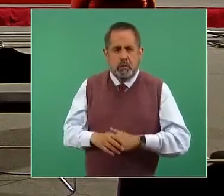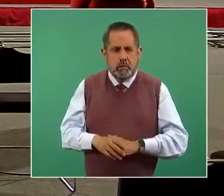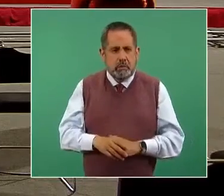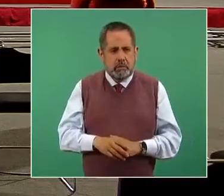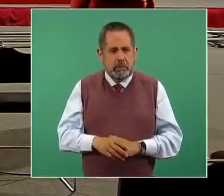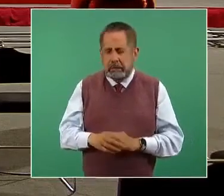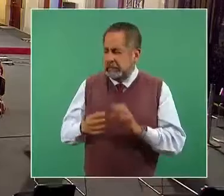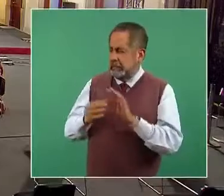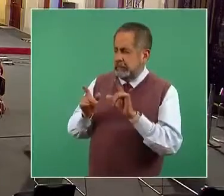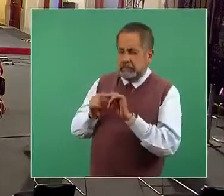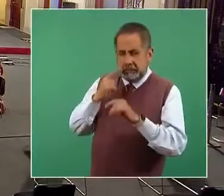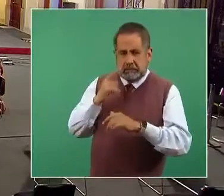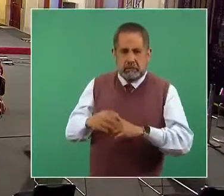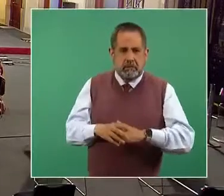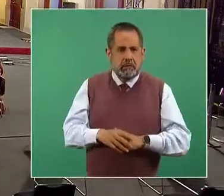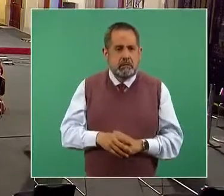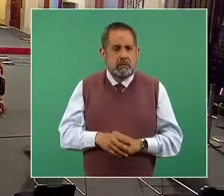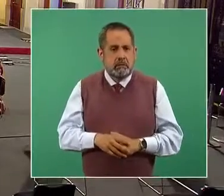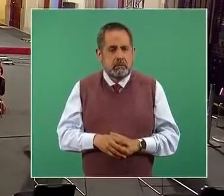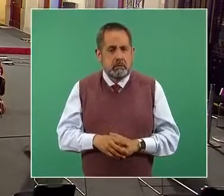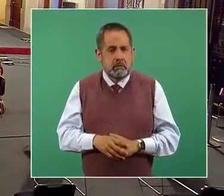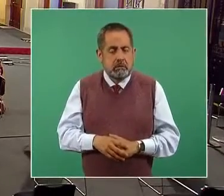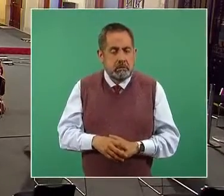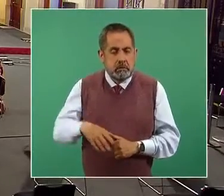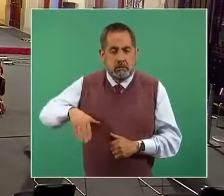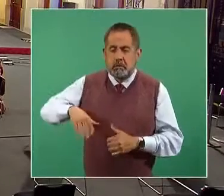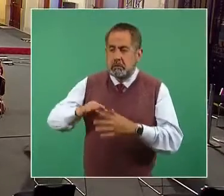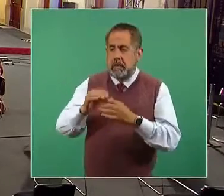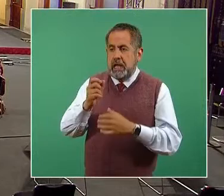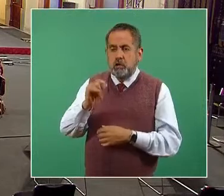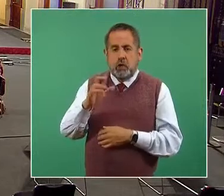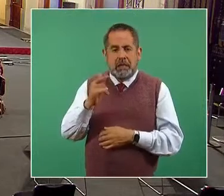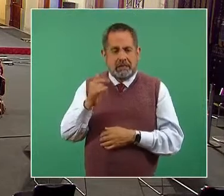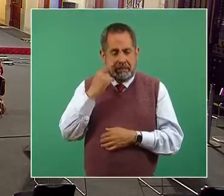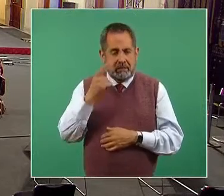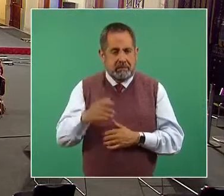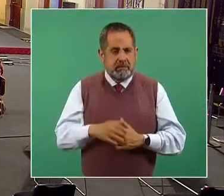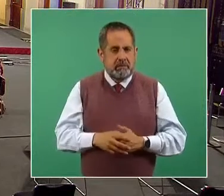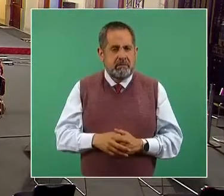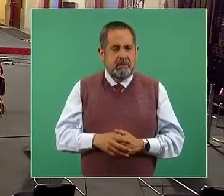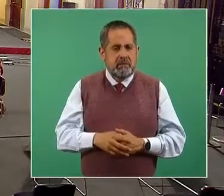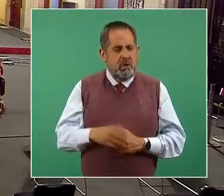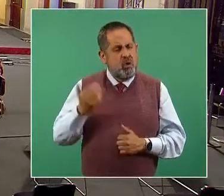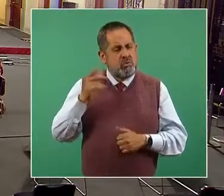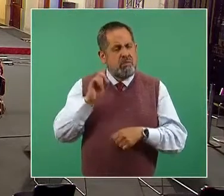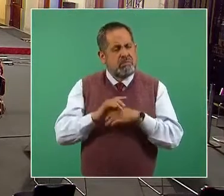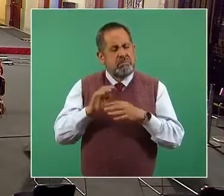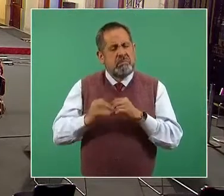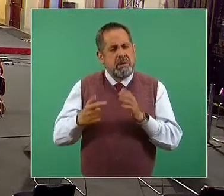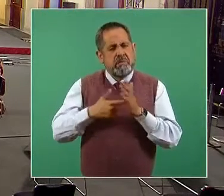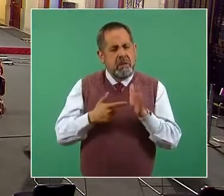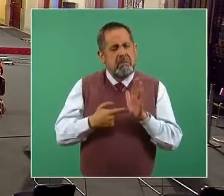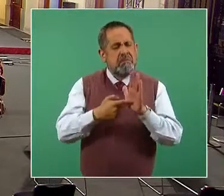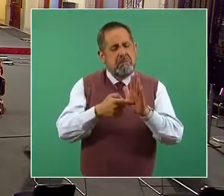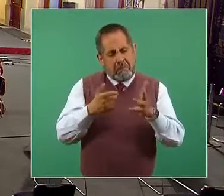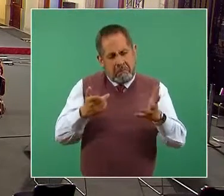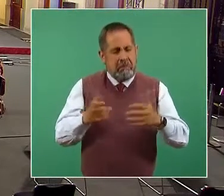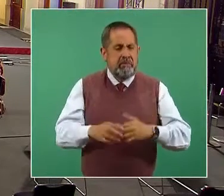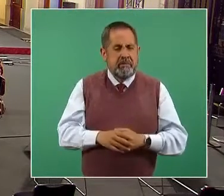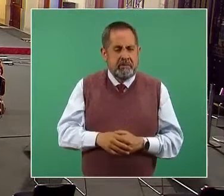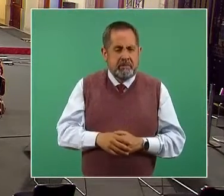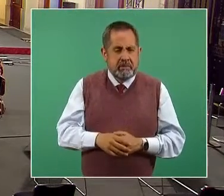queden pocos minutos. Se refiere a esto, Héctor García. Lo hicimos notar desde la primera vez que presentamos la diapositiva.